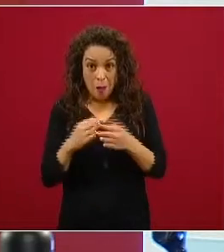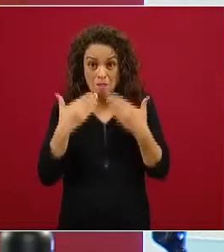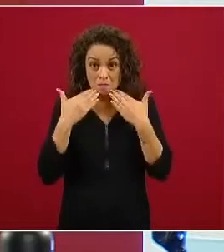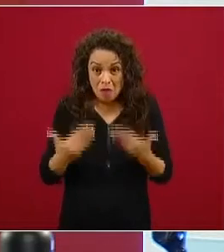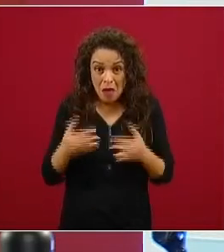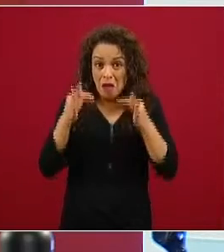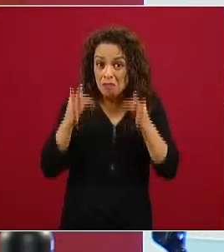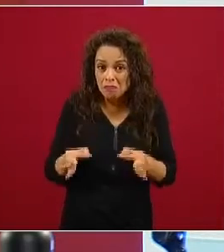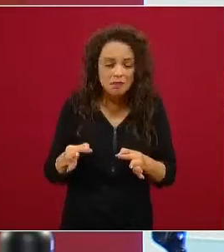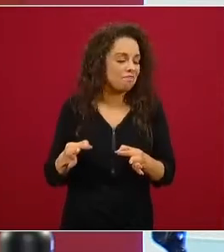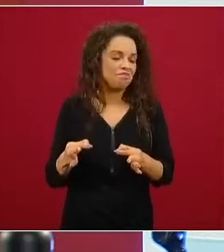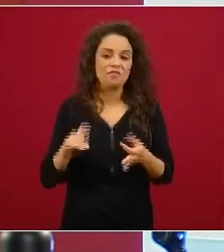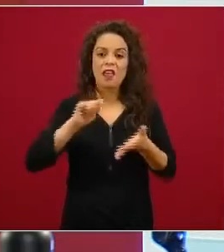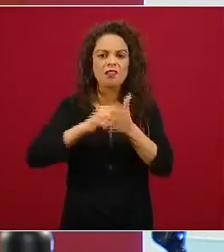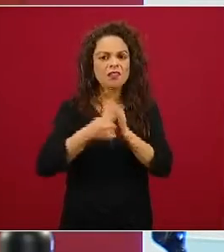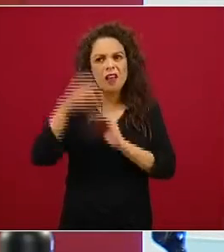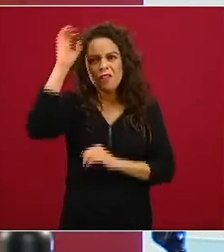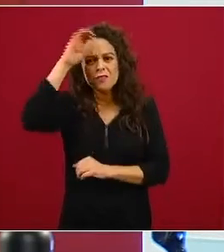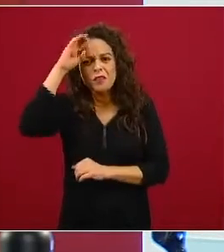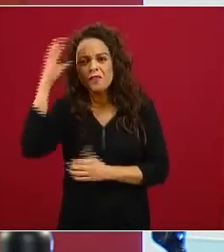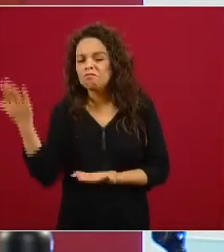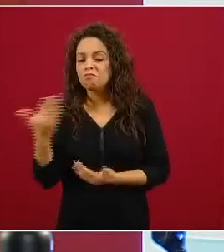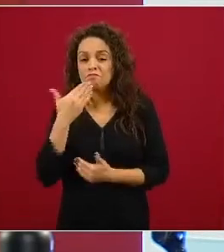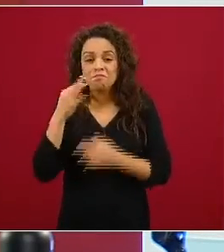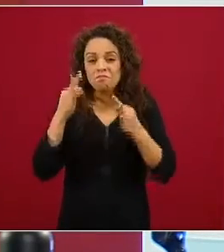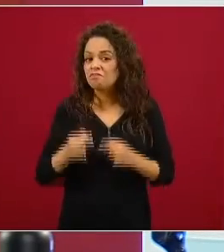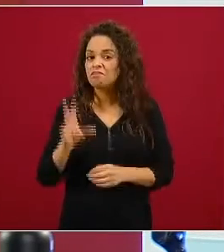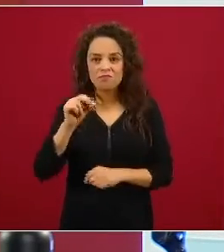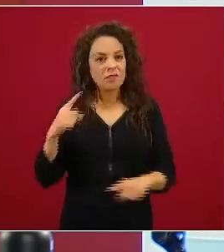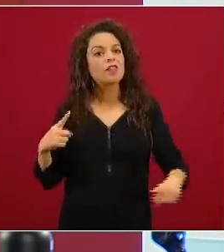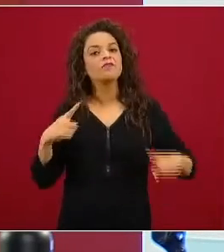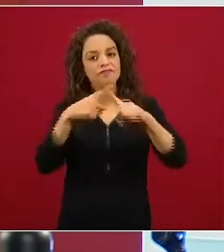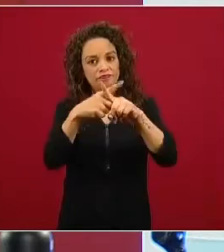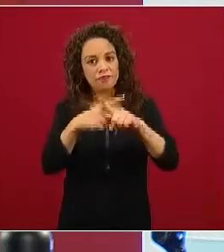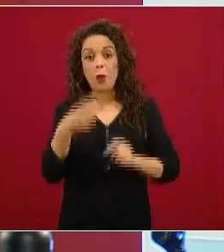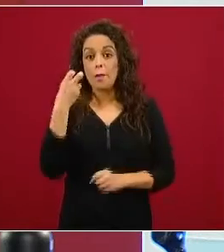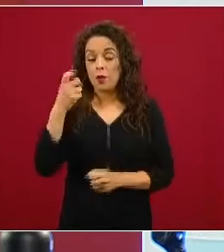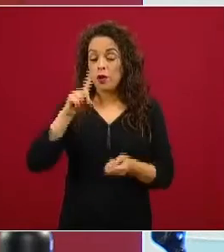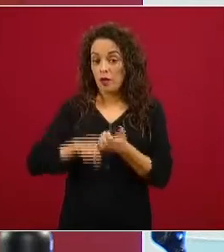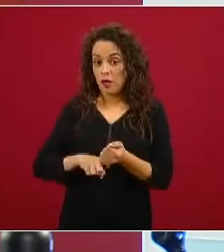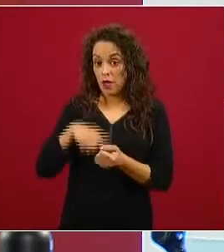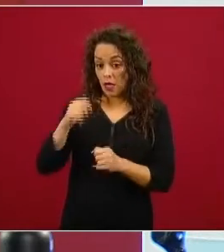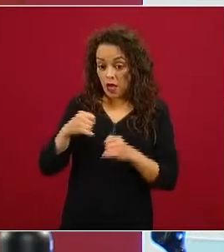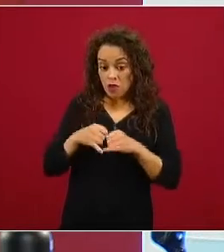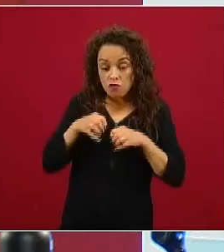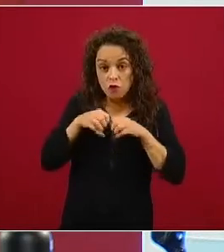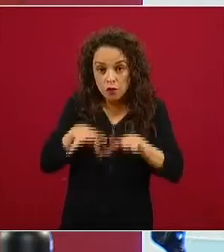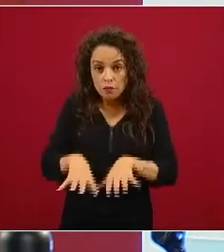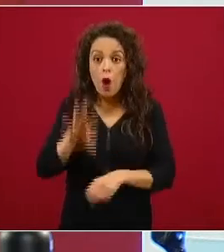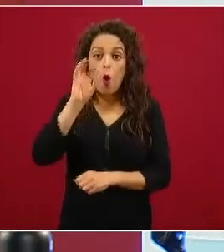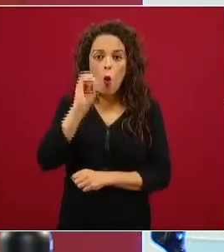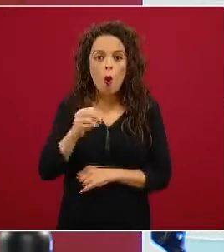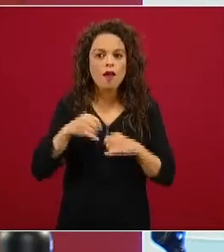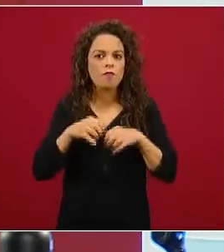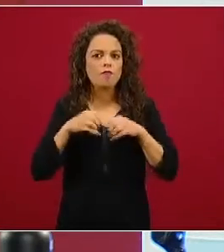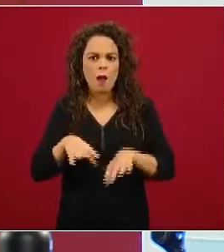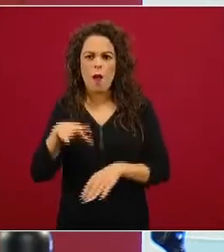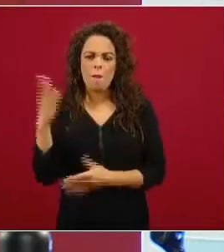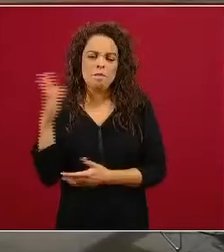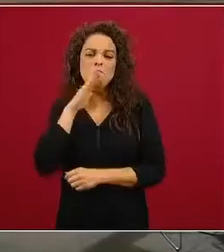duración. De modo que una persona que ha tenido COVID-19, una vez que es dada de alta, ya no tiene COVID-19.